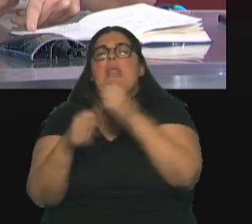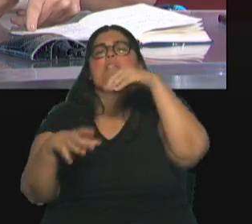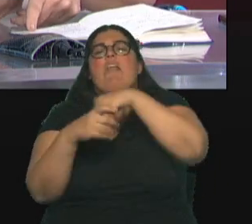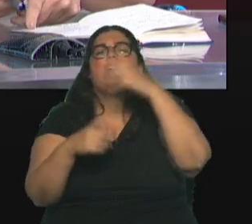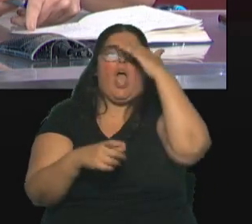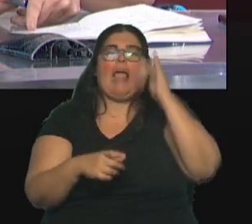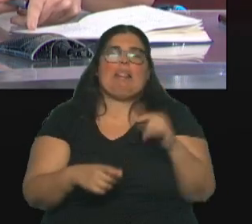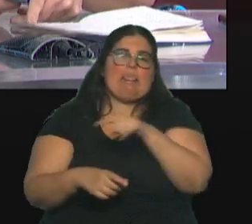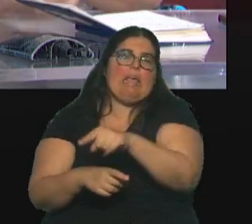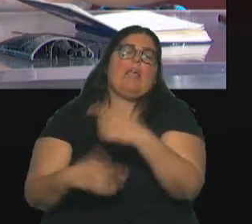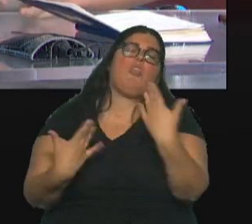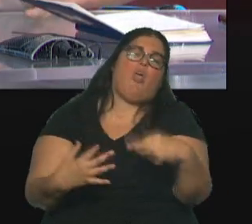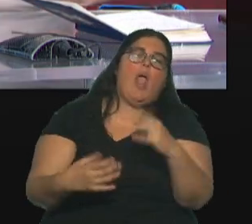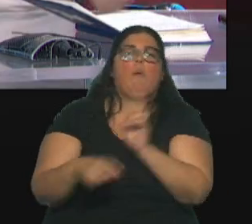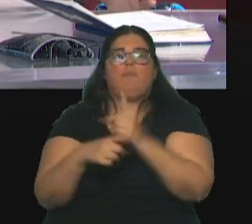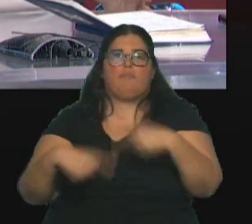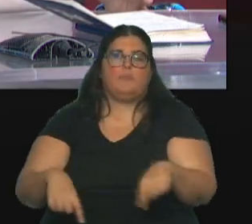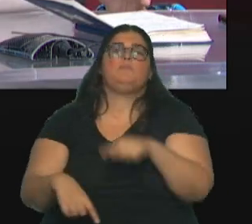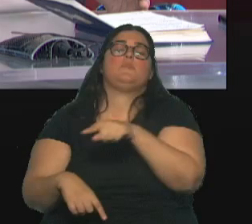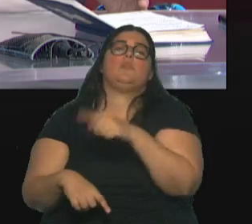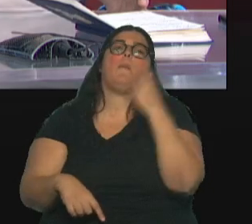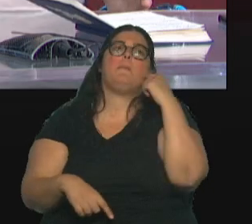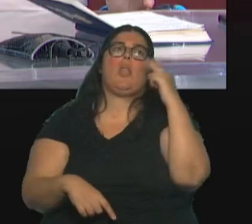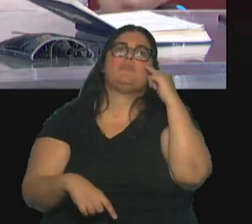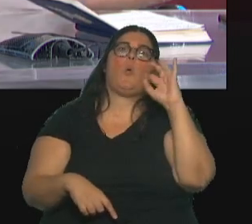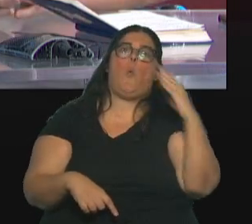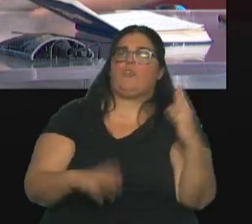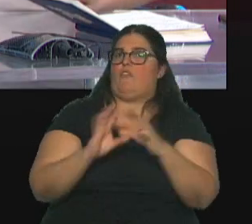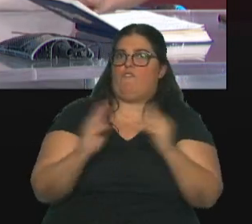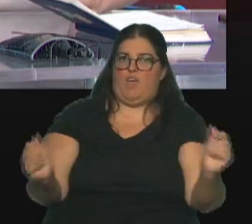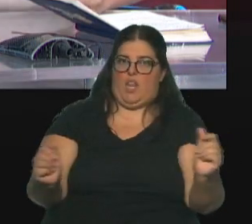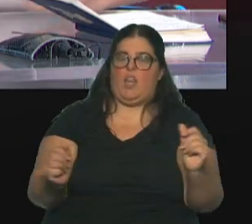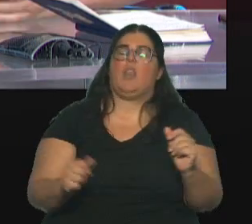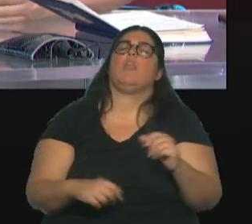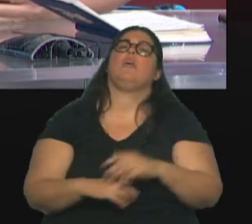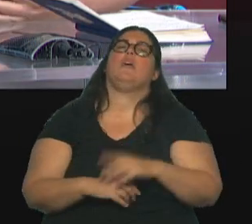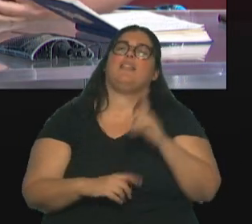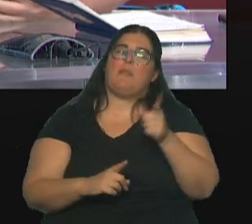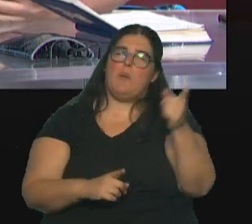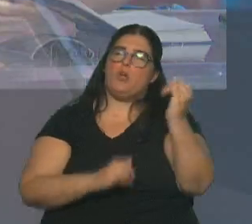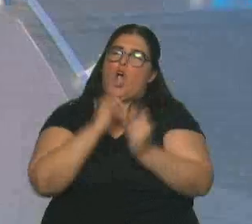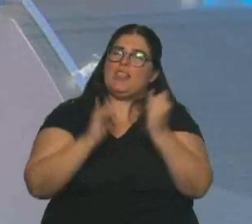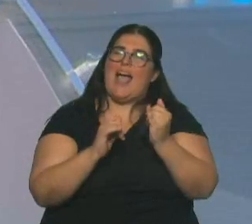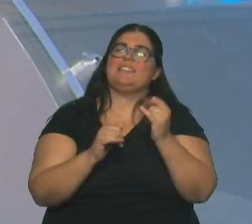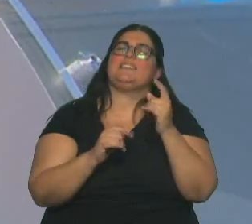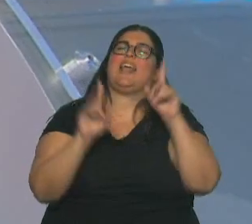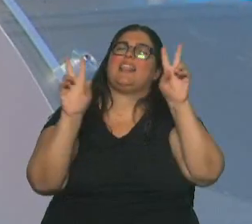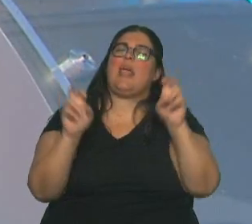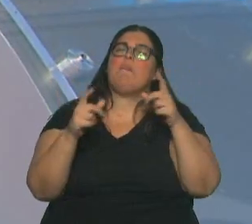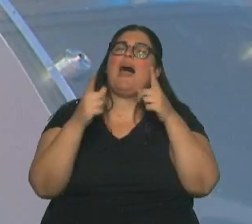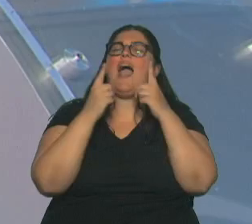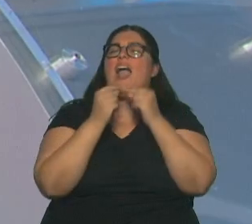hasta 1934. Y después todo, por supuesto, lo que contabas, los últimos años, las críticas que se